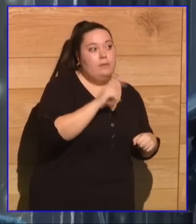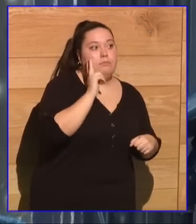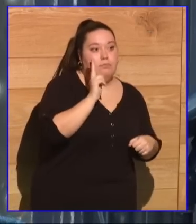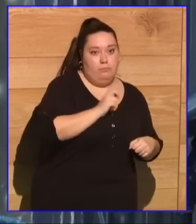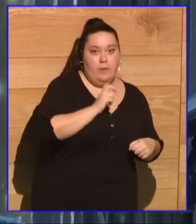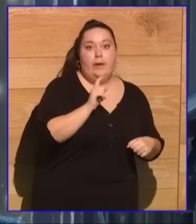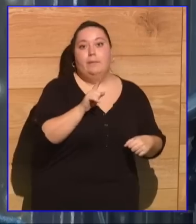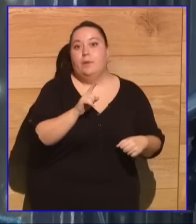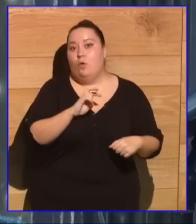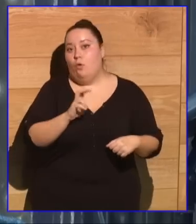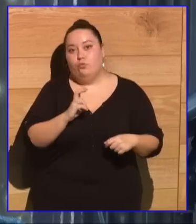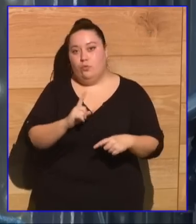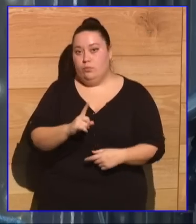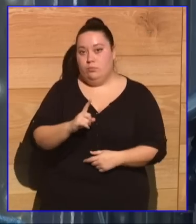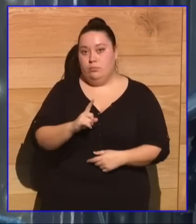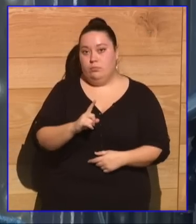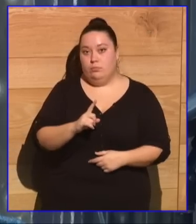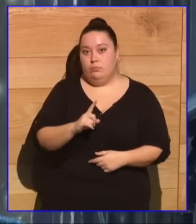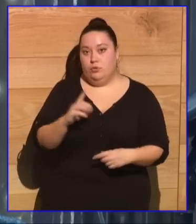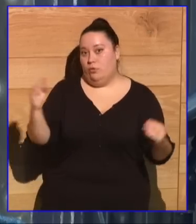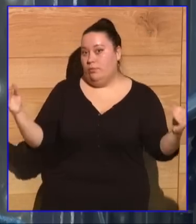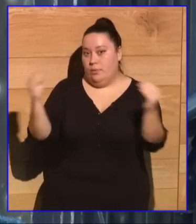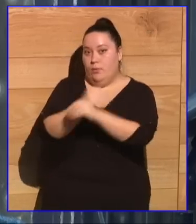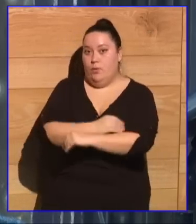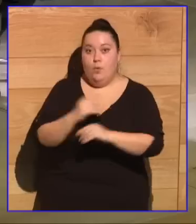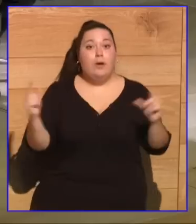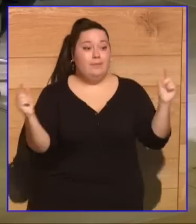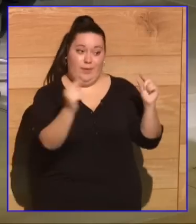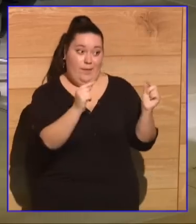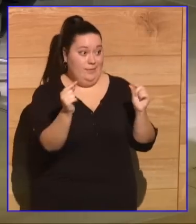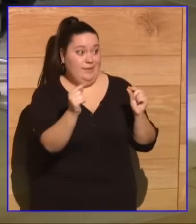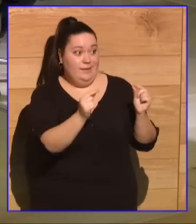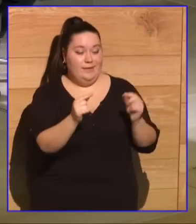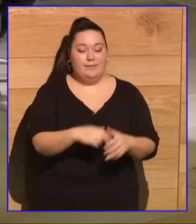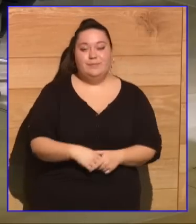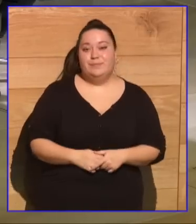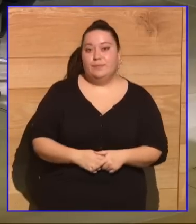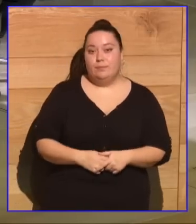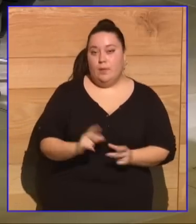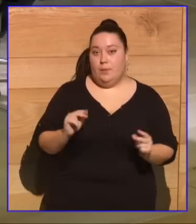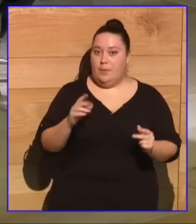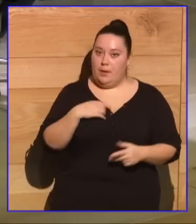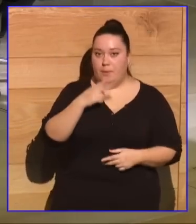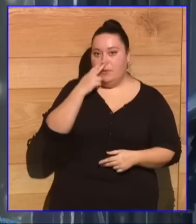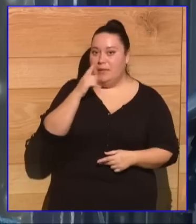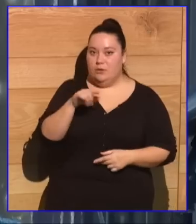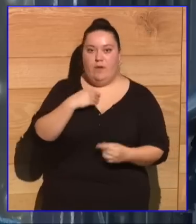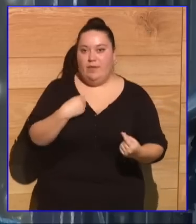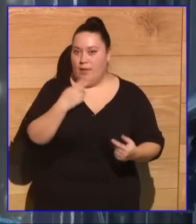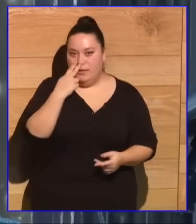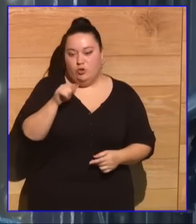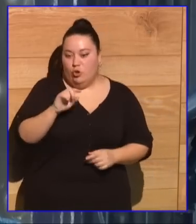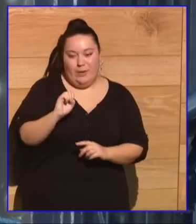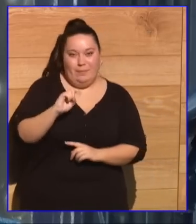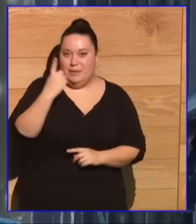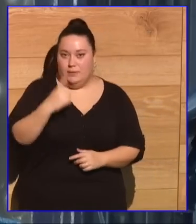en profundo desacuerdo con todo lo demás. Es decir, debatito, ¿eh? No, porque, ostras, es que no hay nada que me interese más que esto en la vida. O sea,